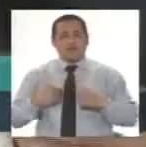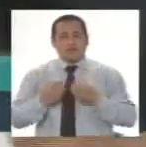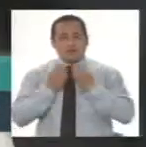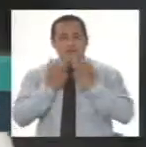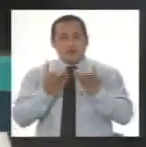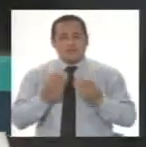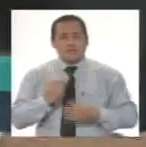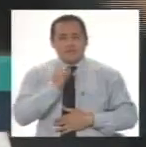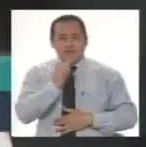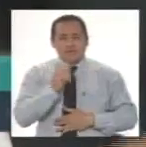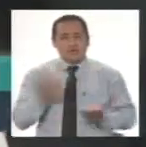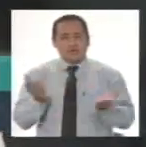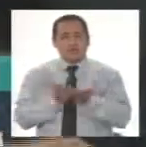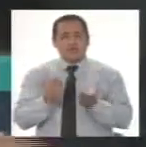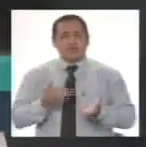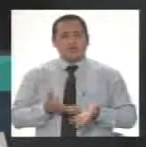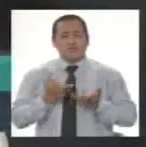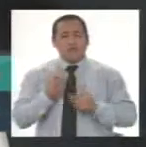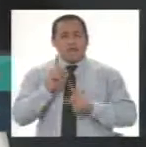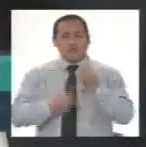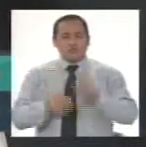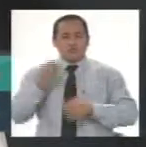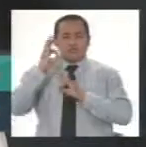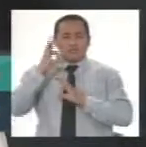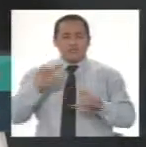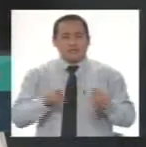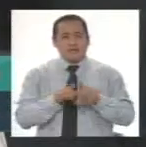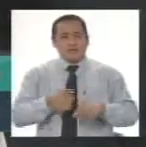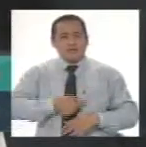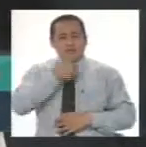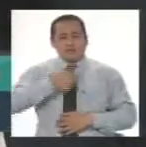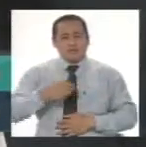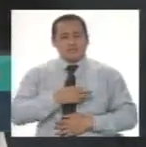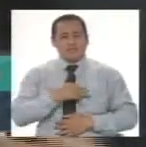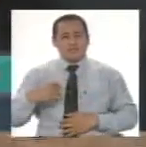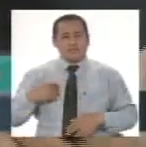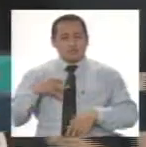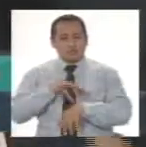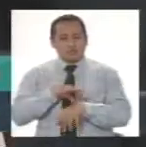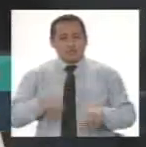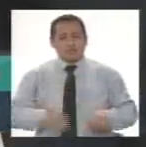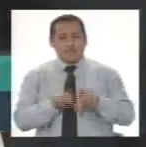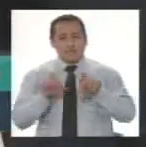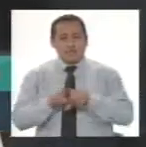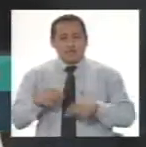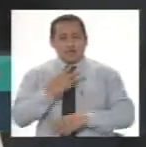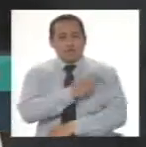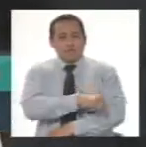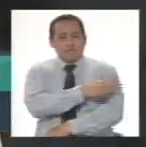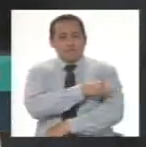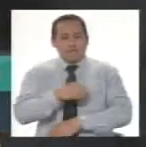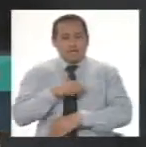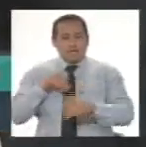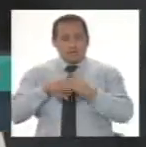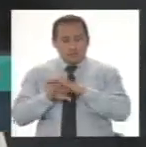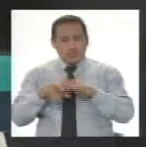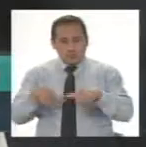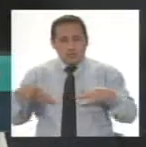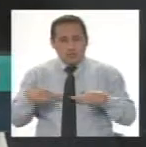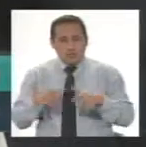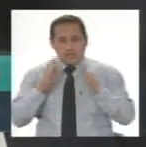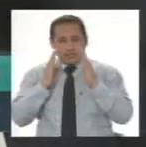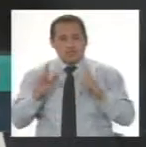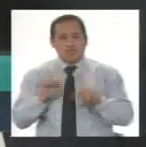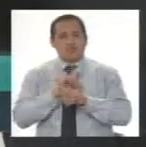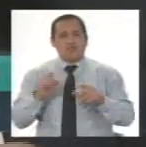informan. En los colegios se da una que otra charla. Y las autoridades del Ministerio de Salud, a través de los hospitales o centros de atención,